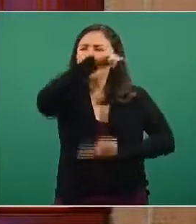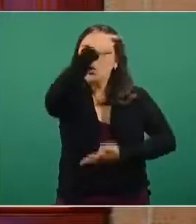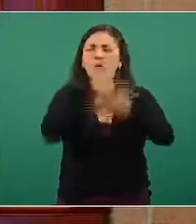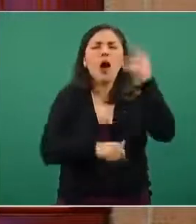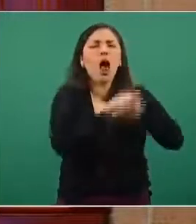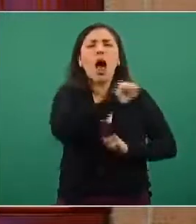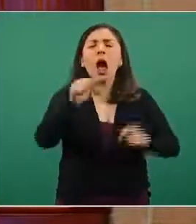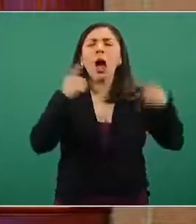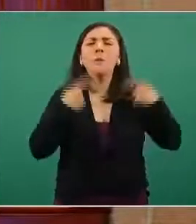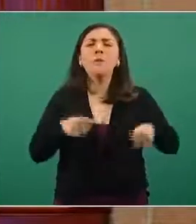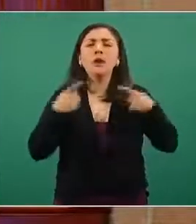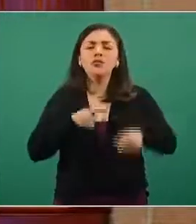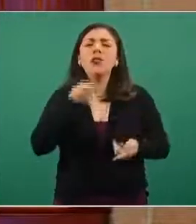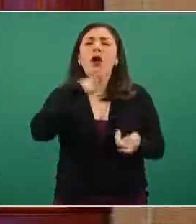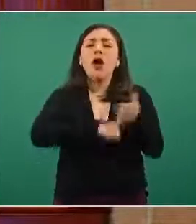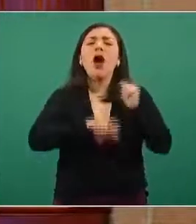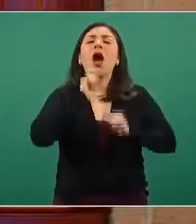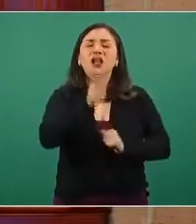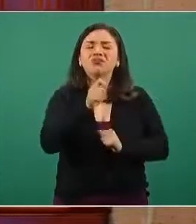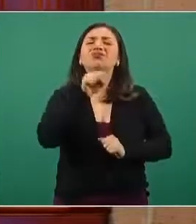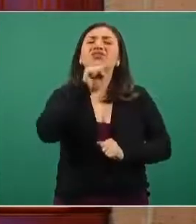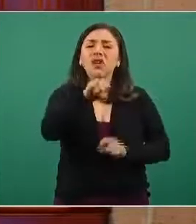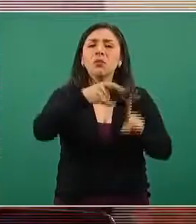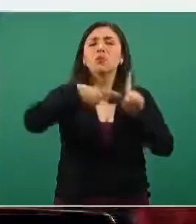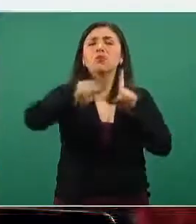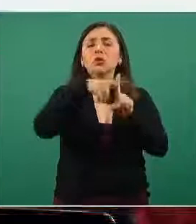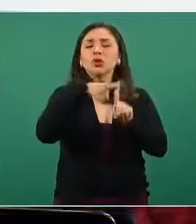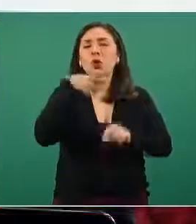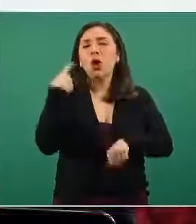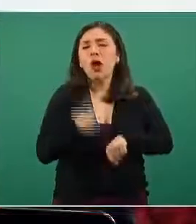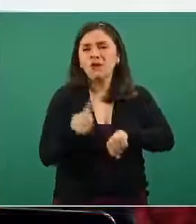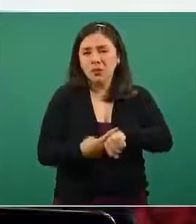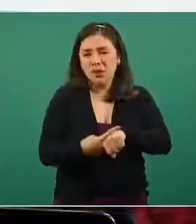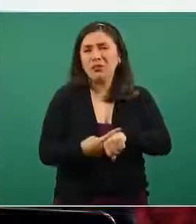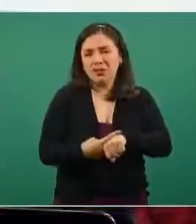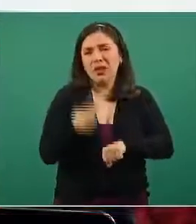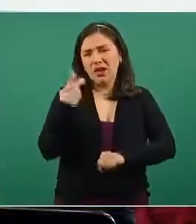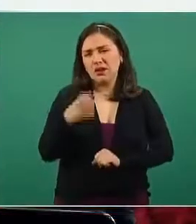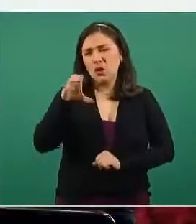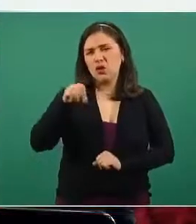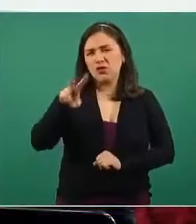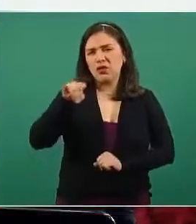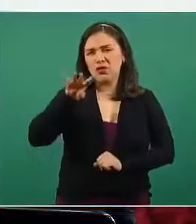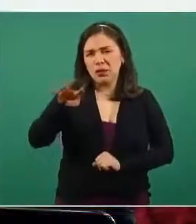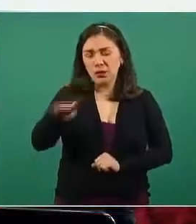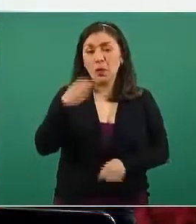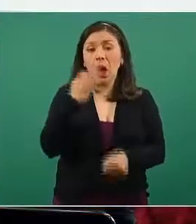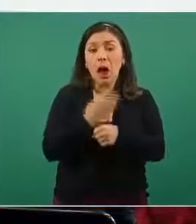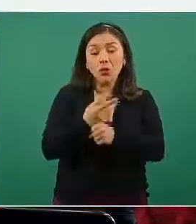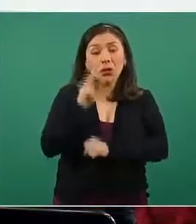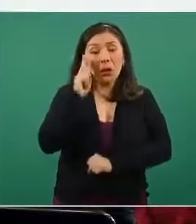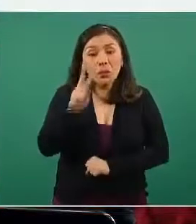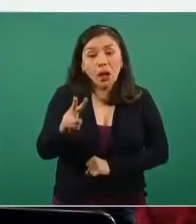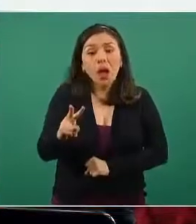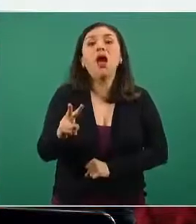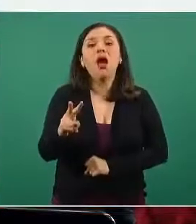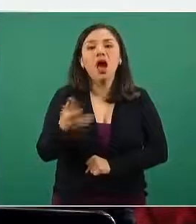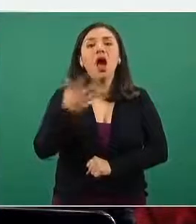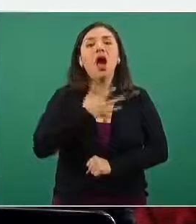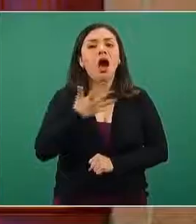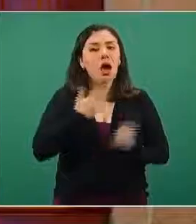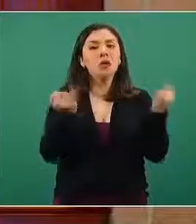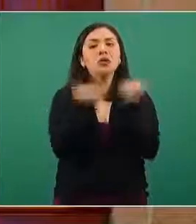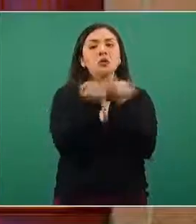sido clasificadas como confirmadas a la enfermedad, en este caso a COVID-19. Estamos teniendo también la